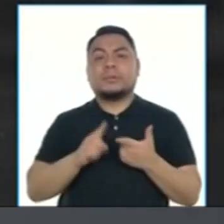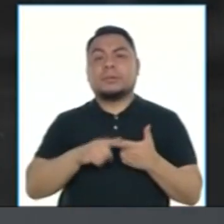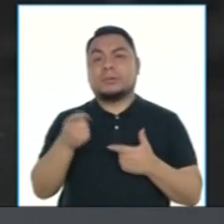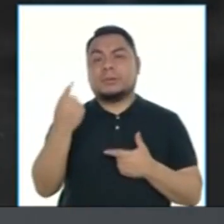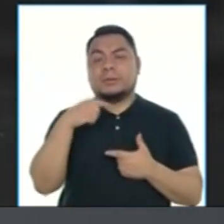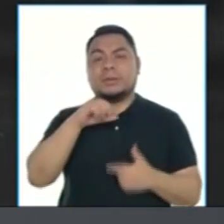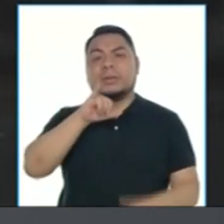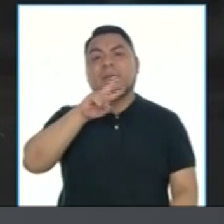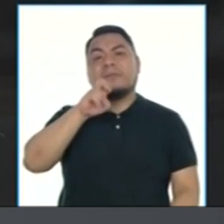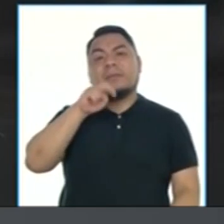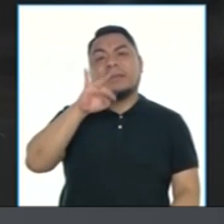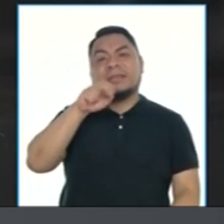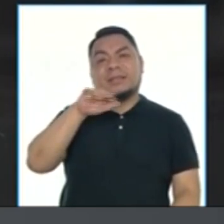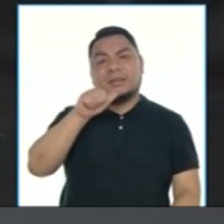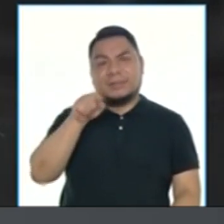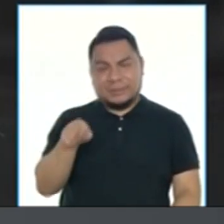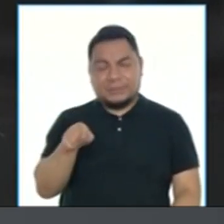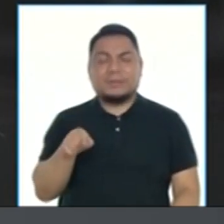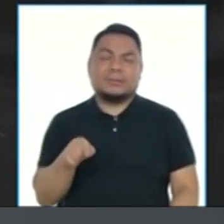La ivermectina.